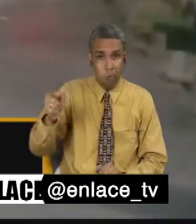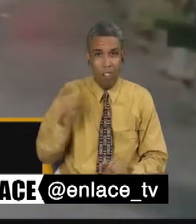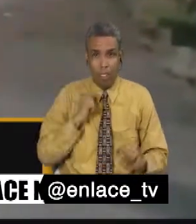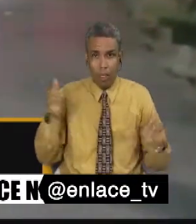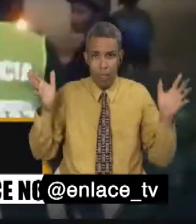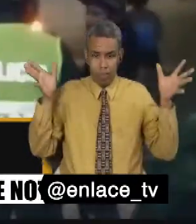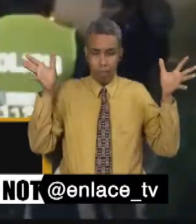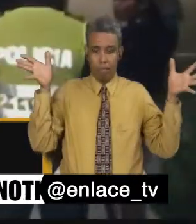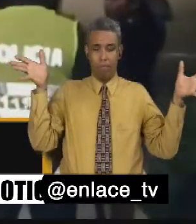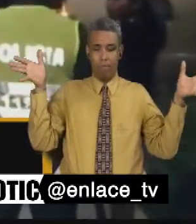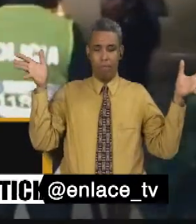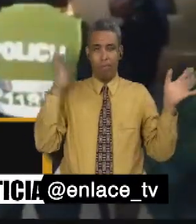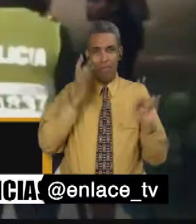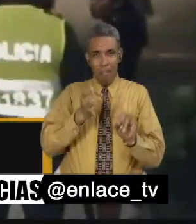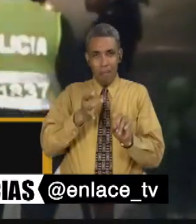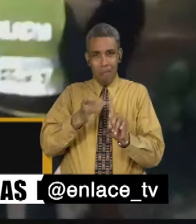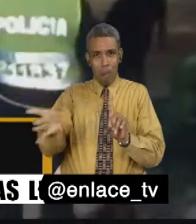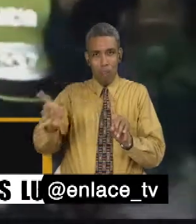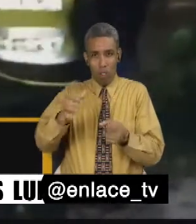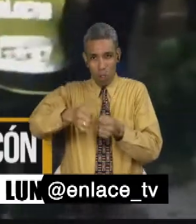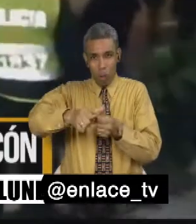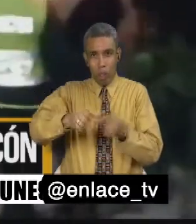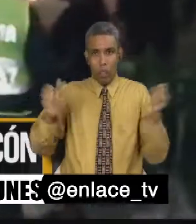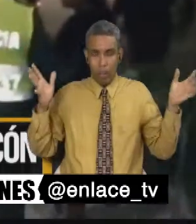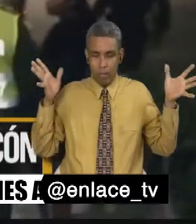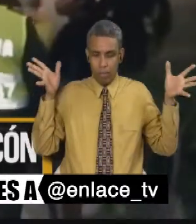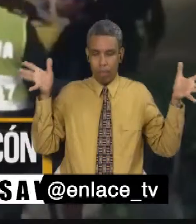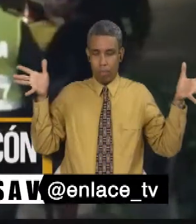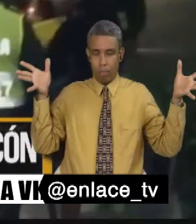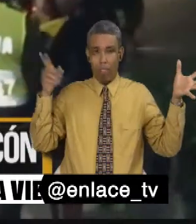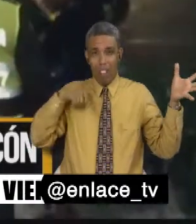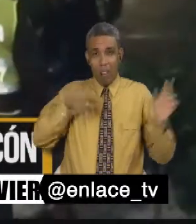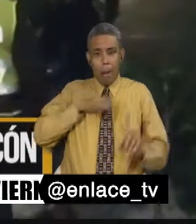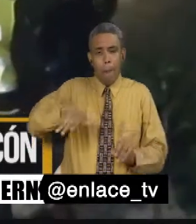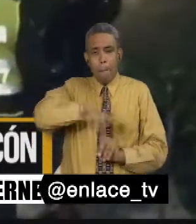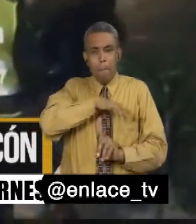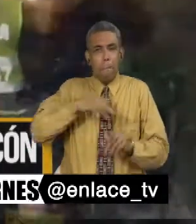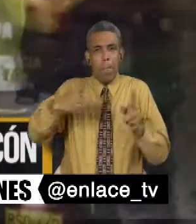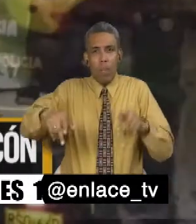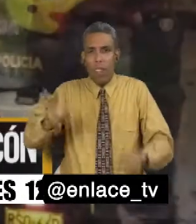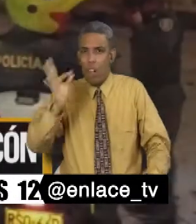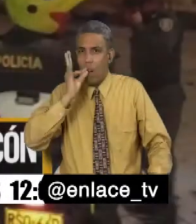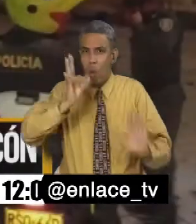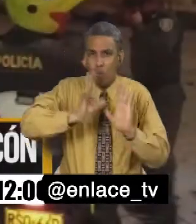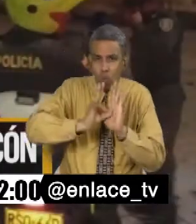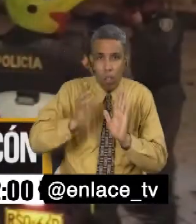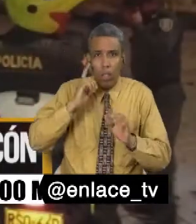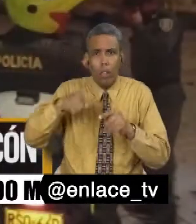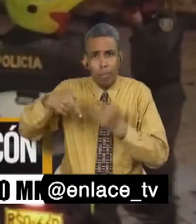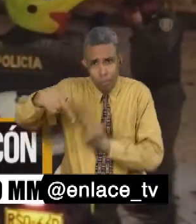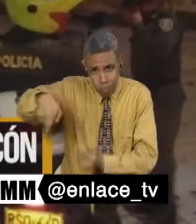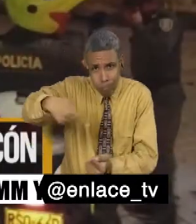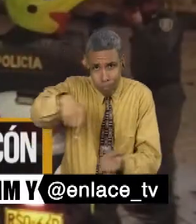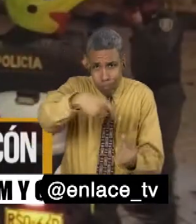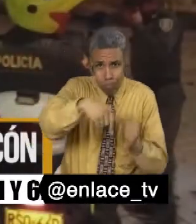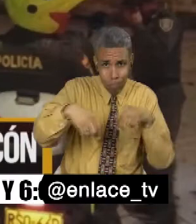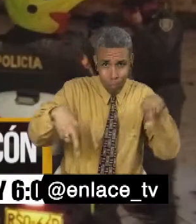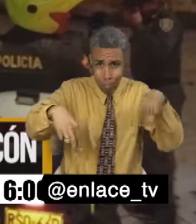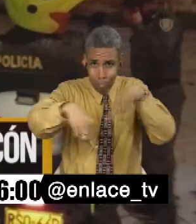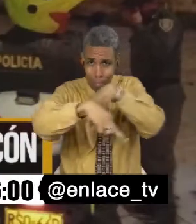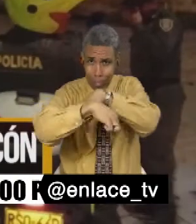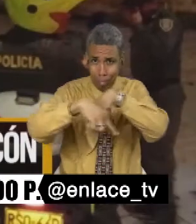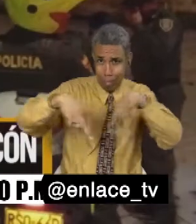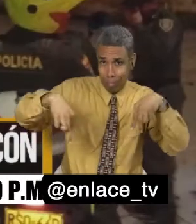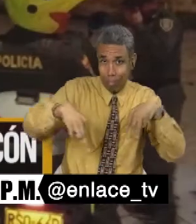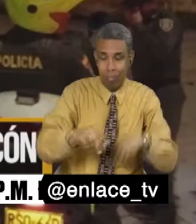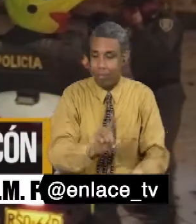para adelantar el desalojo de los habitantes de calle que habitan el malecón del Cristo Petrolero, lugar considerado como atractivo turístico, pero que estaba siendo